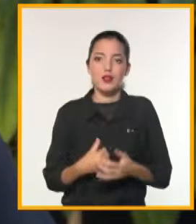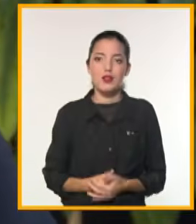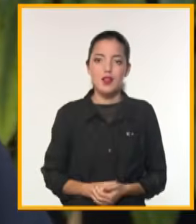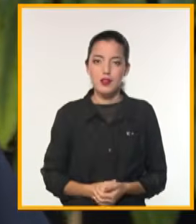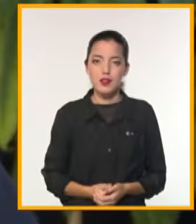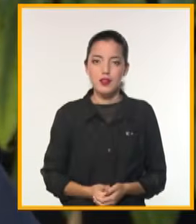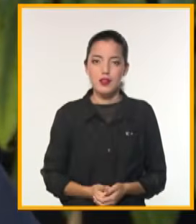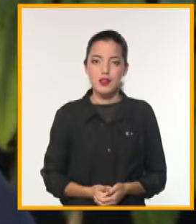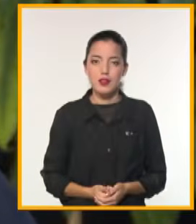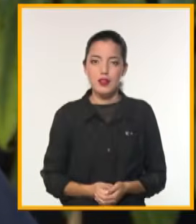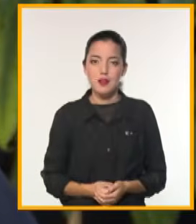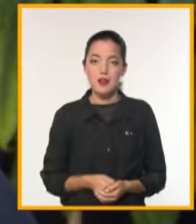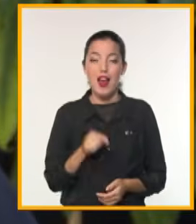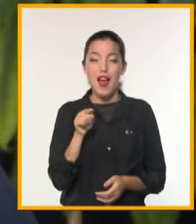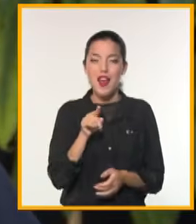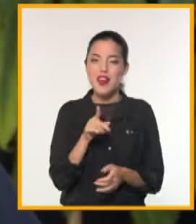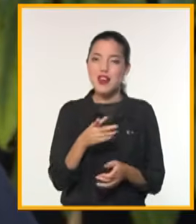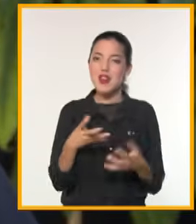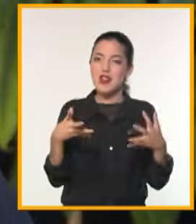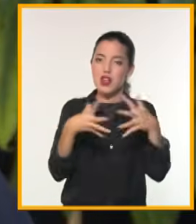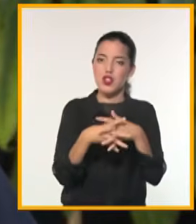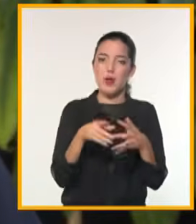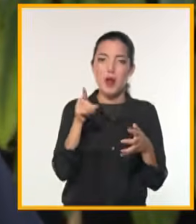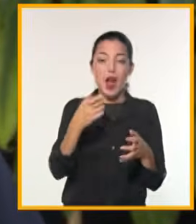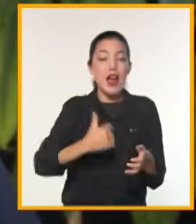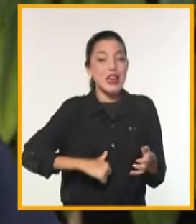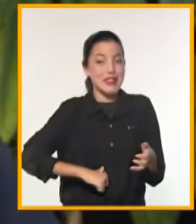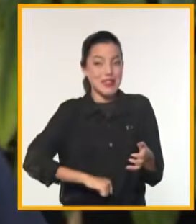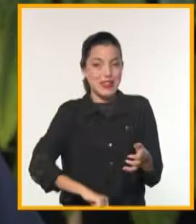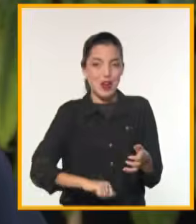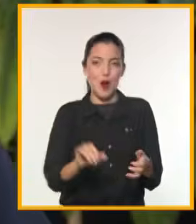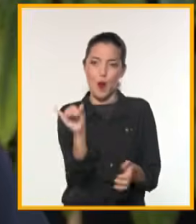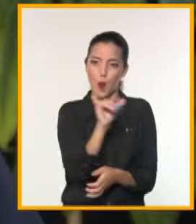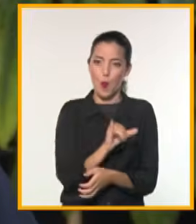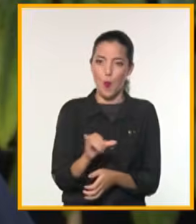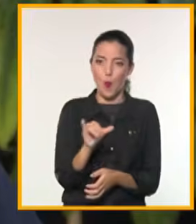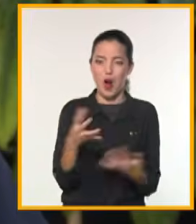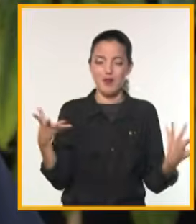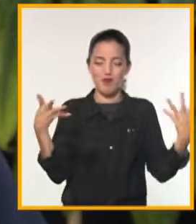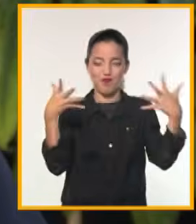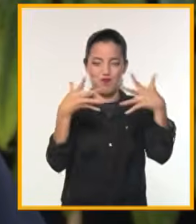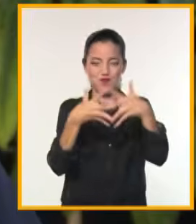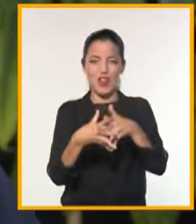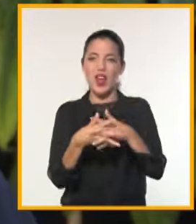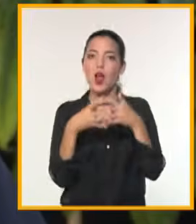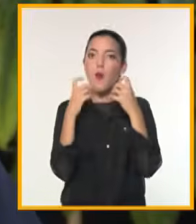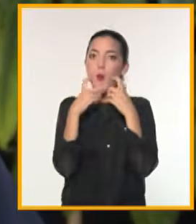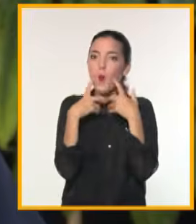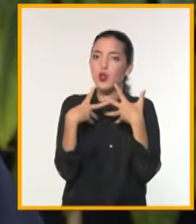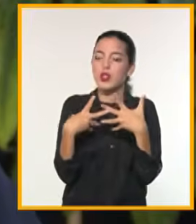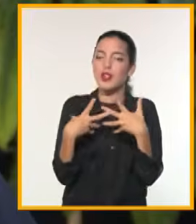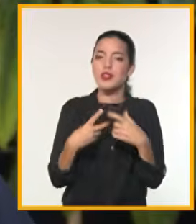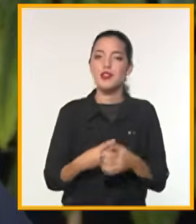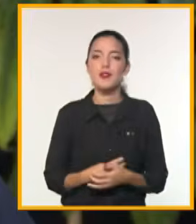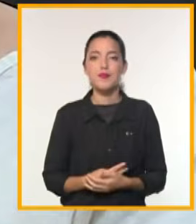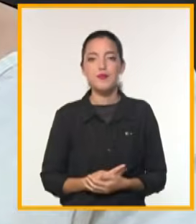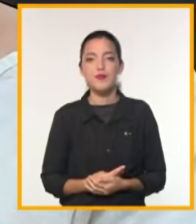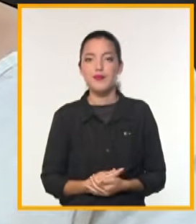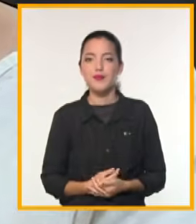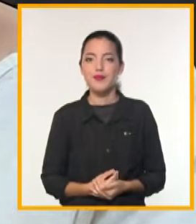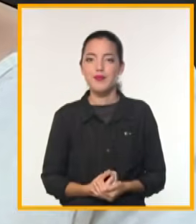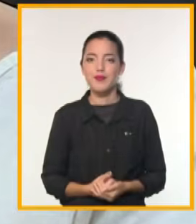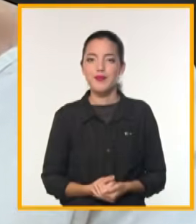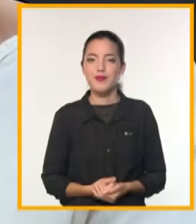él y también para nosotros, sumarnos otro poquito más de tratar de llegar a donde está él, que es bastante complicado.